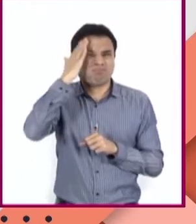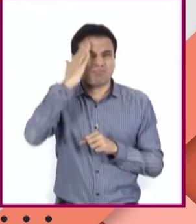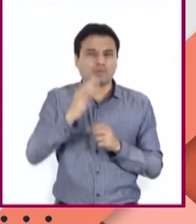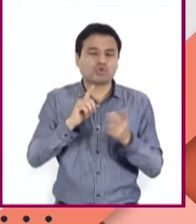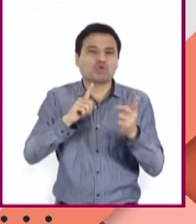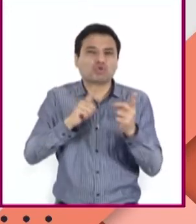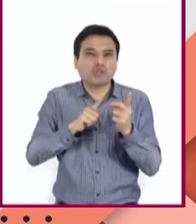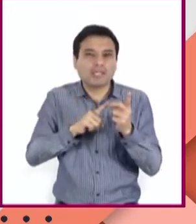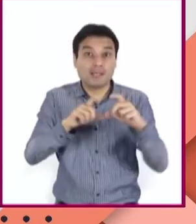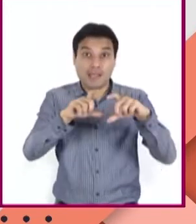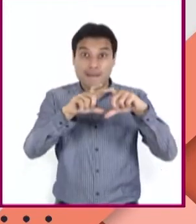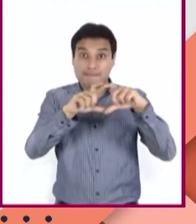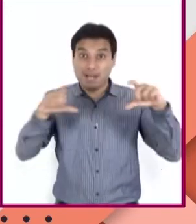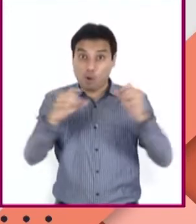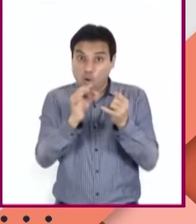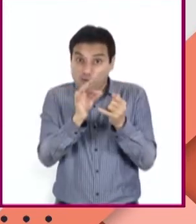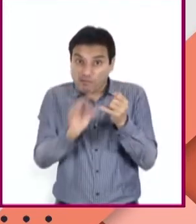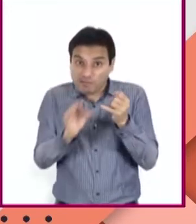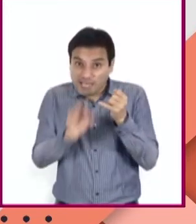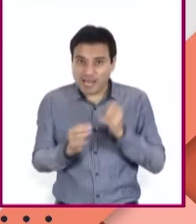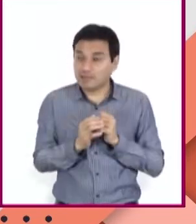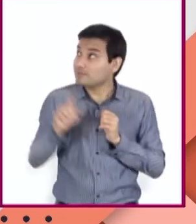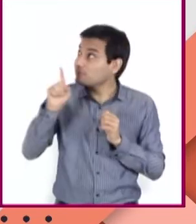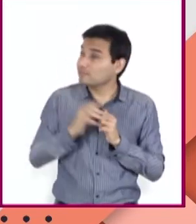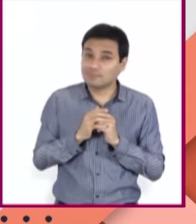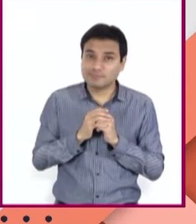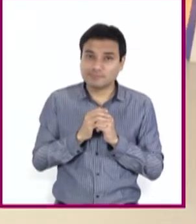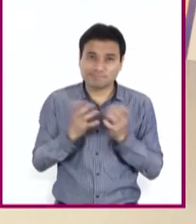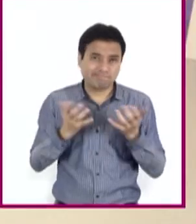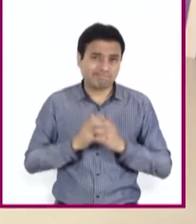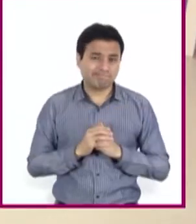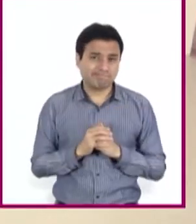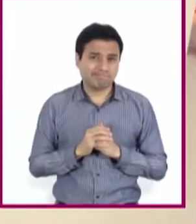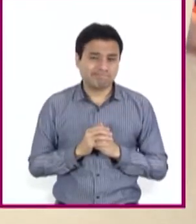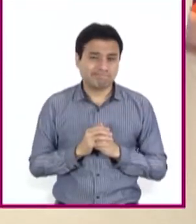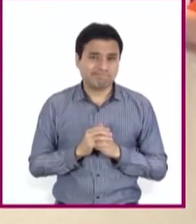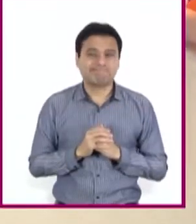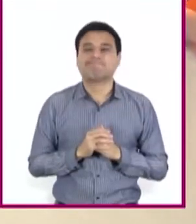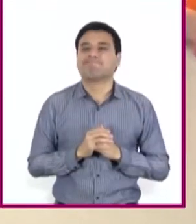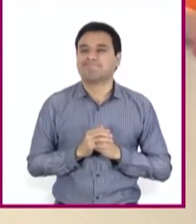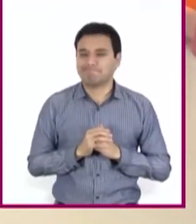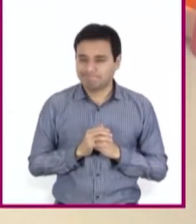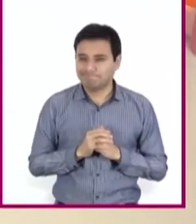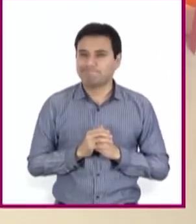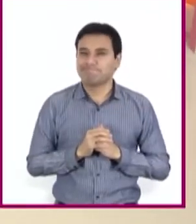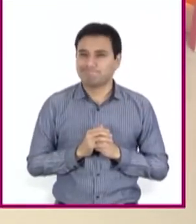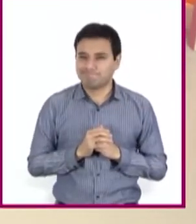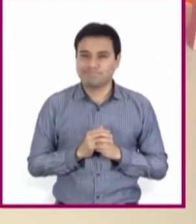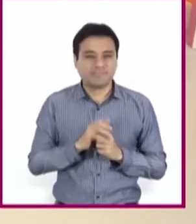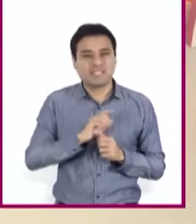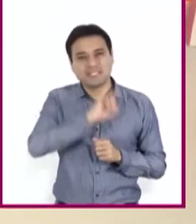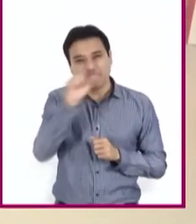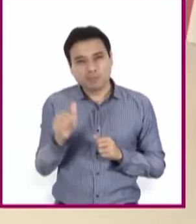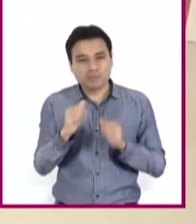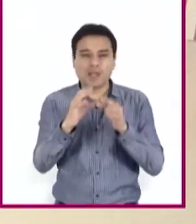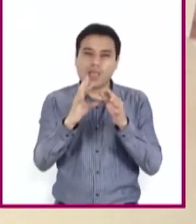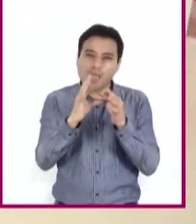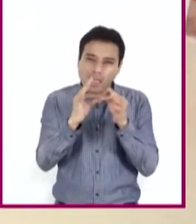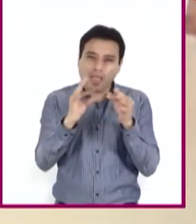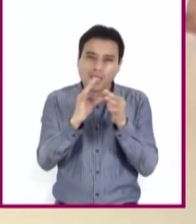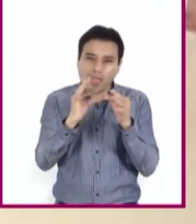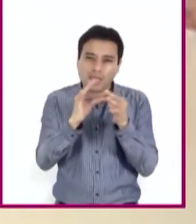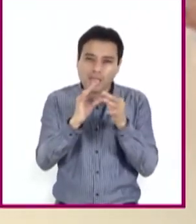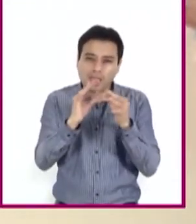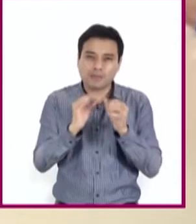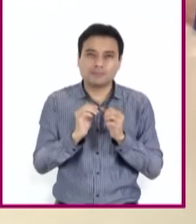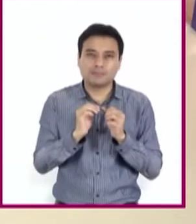final del primer párrafo y por sí sola tiene autonomía, por lo que la explicación sobre las luciérnagas que se da